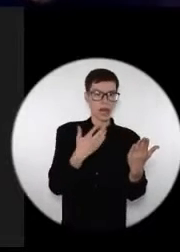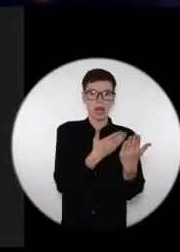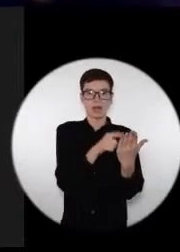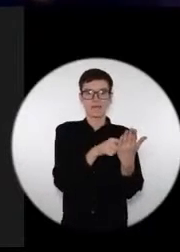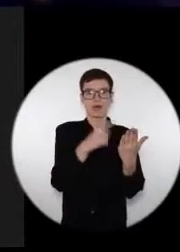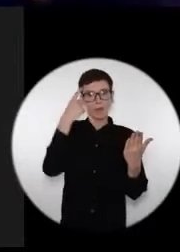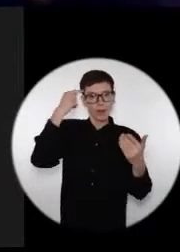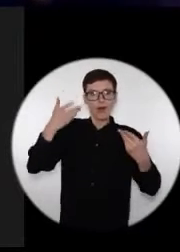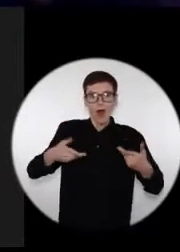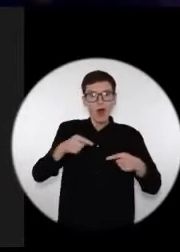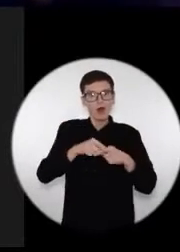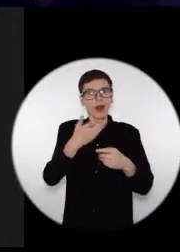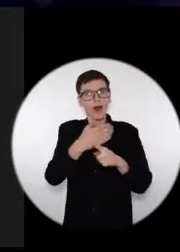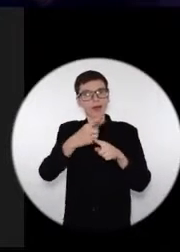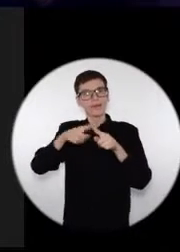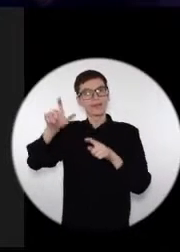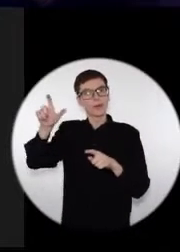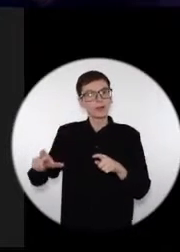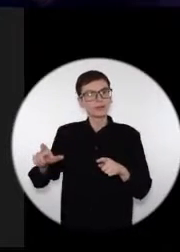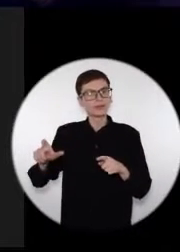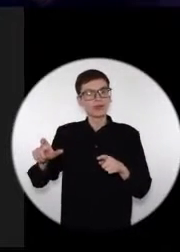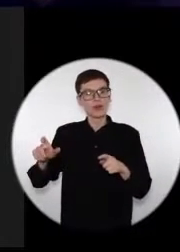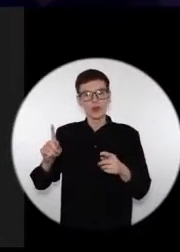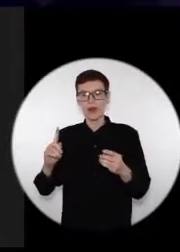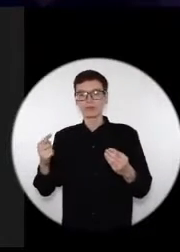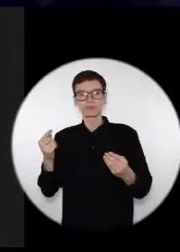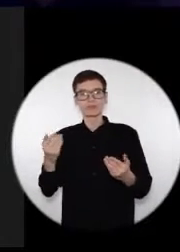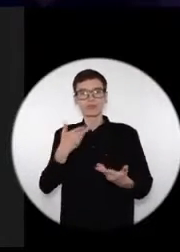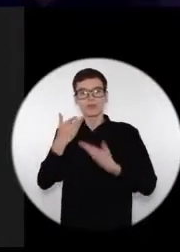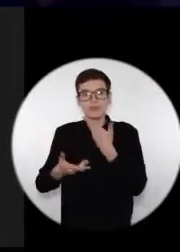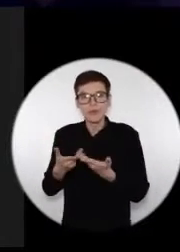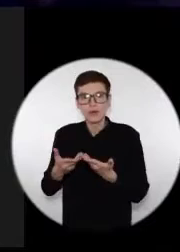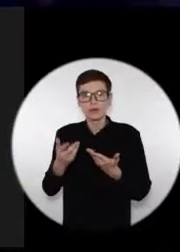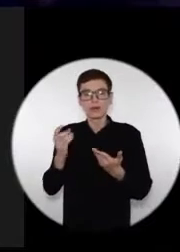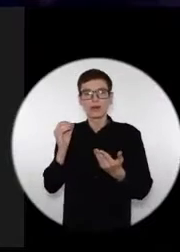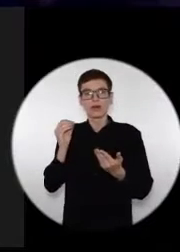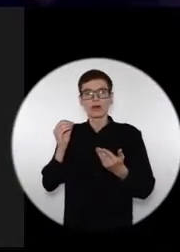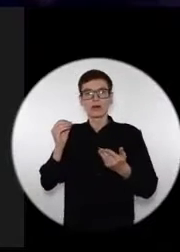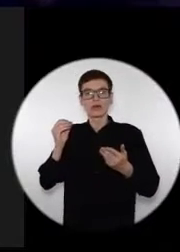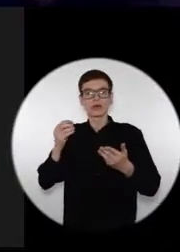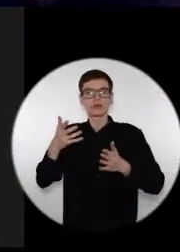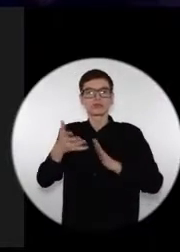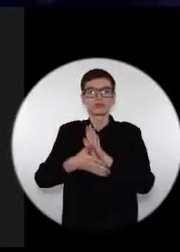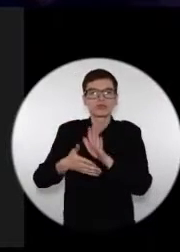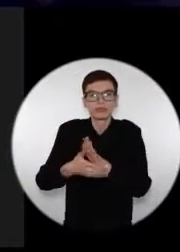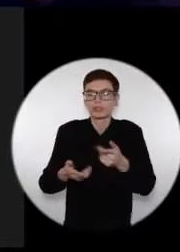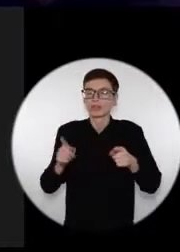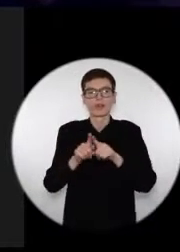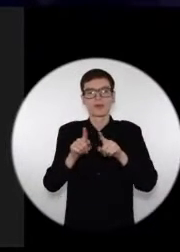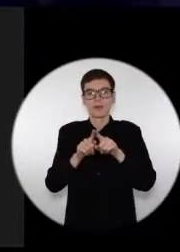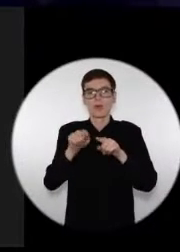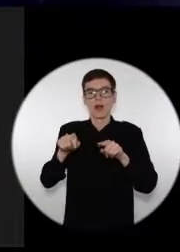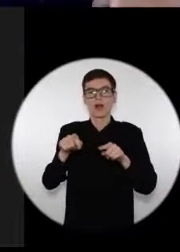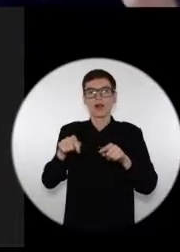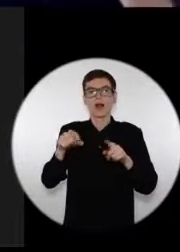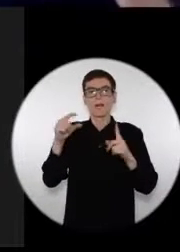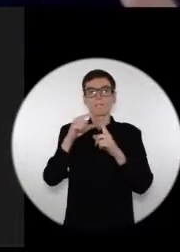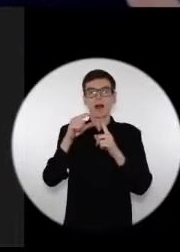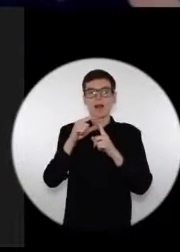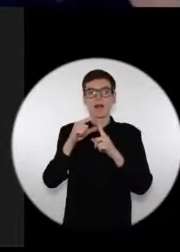nosotros entonces ahora se mete un intermediario y ahí es interesante ver lo que pasa con la maria y hoy su proyecto otro asunto